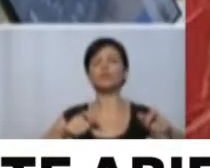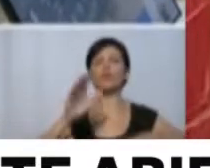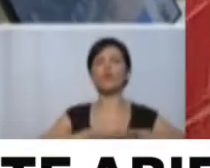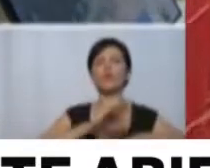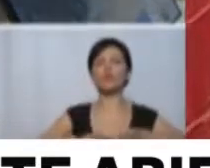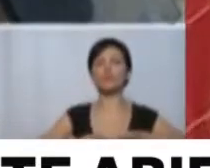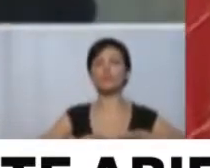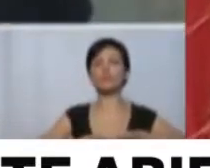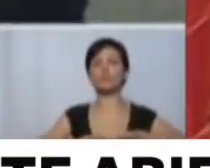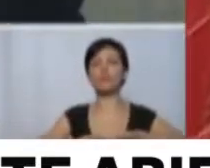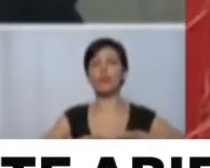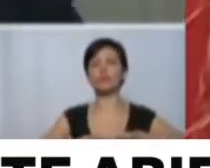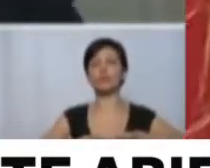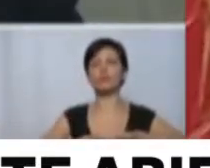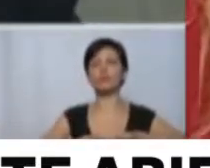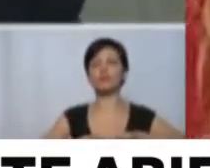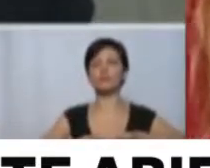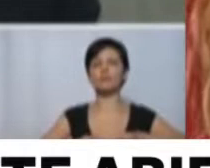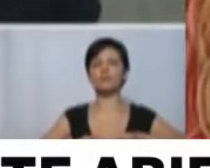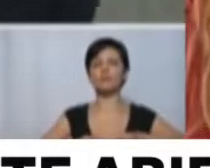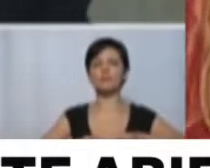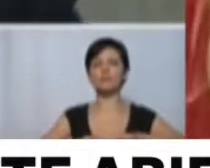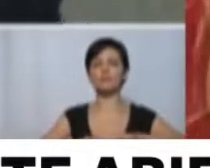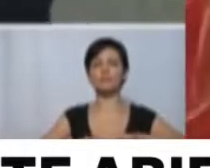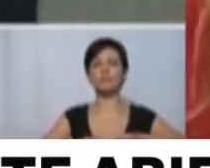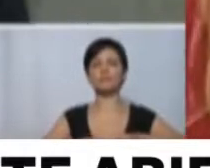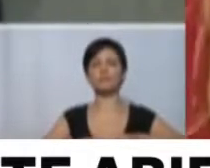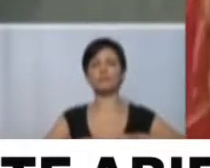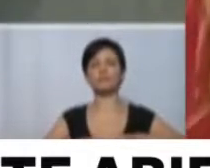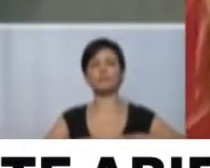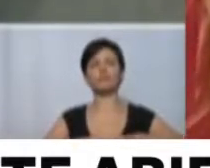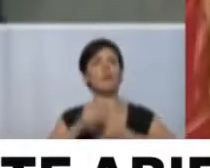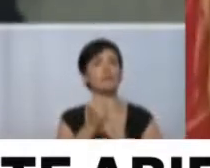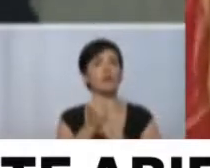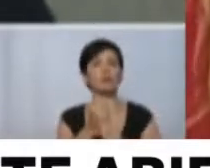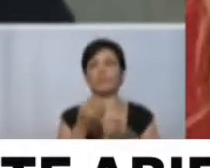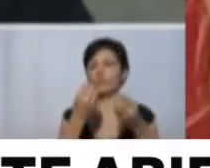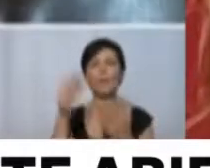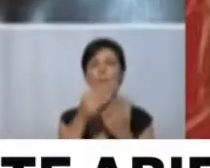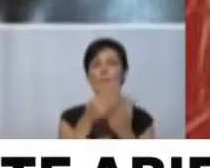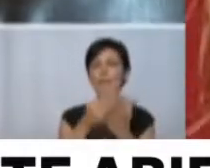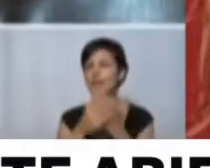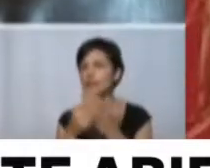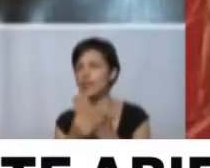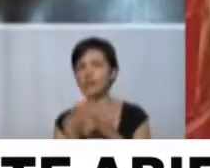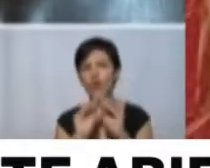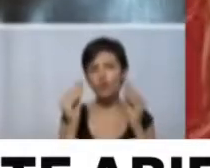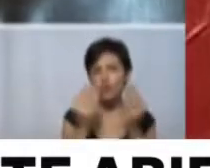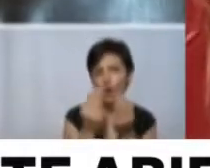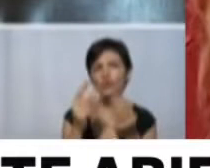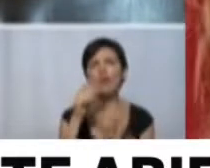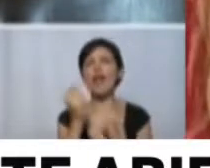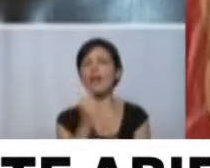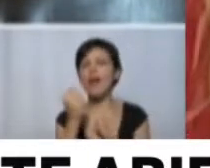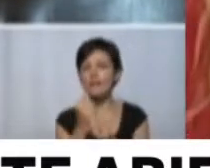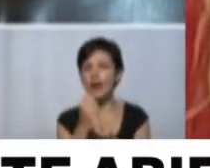fuerzas políticas y que sea sancionada. Como te decía recién, nos preguntamos si es la única manera. Creemos que hay que analizar algunas alternativas, porque